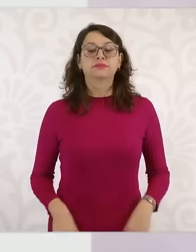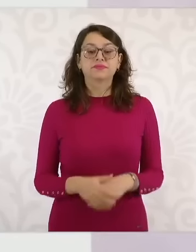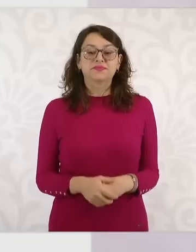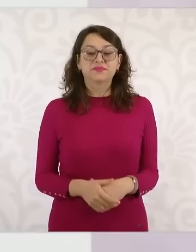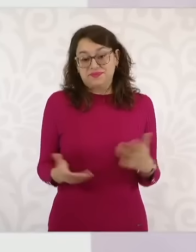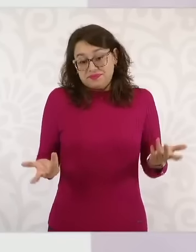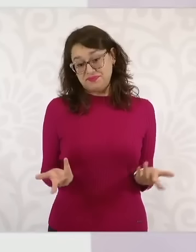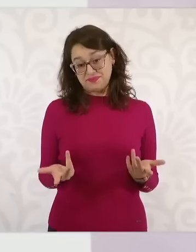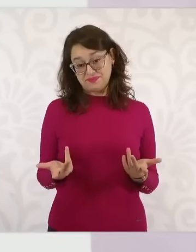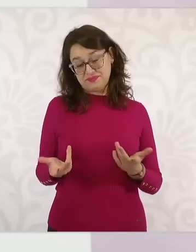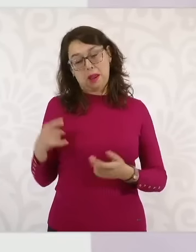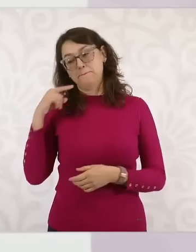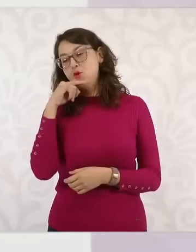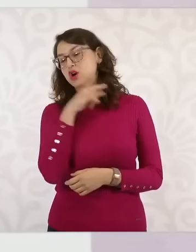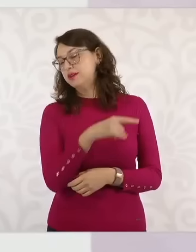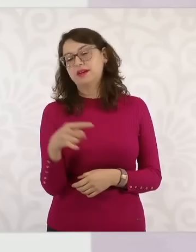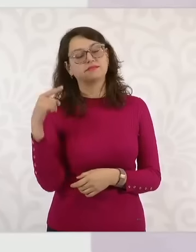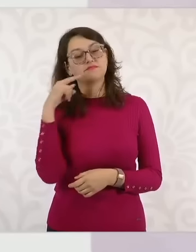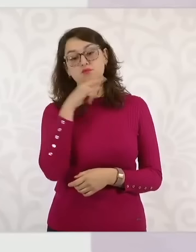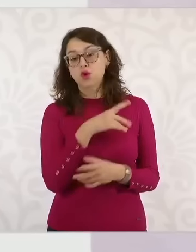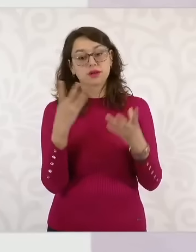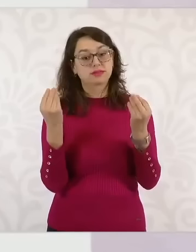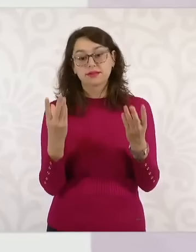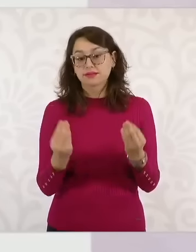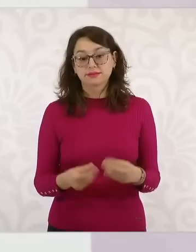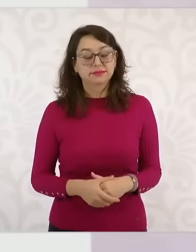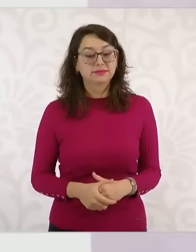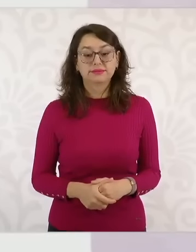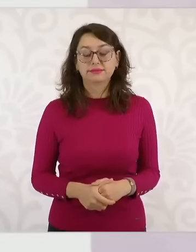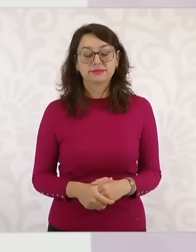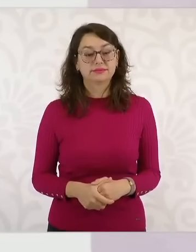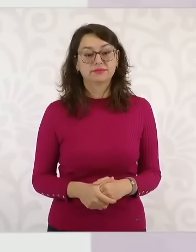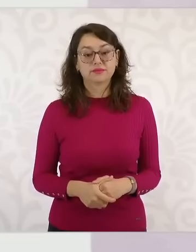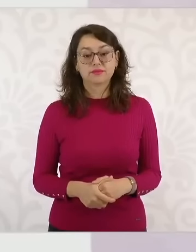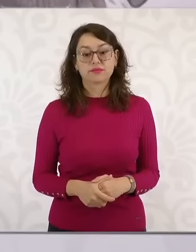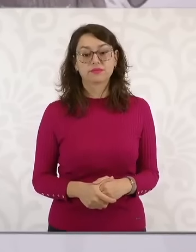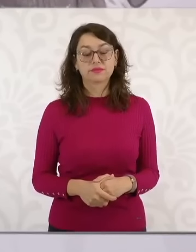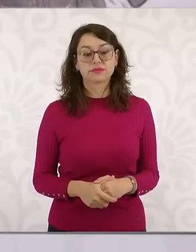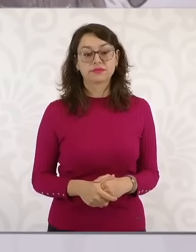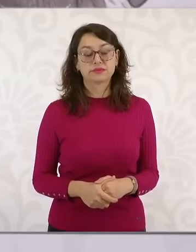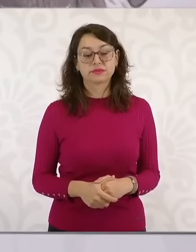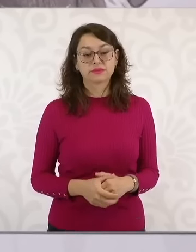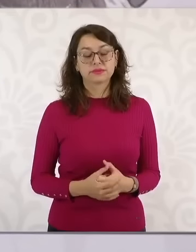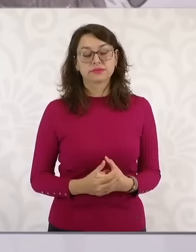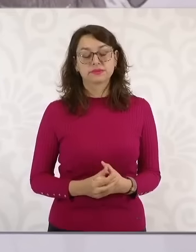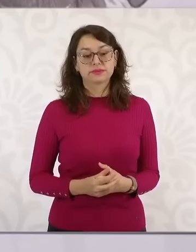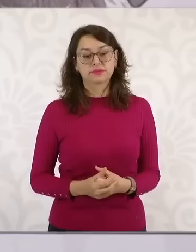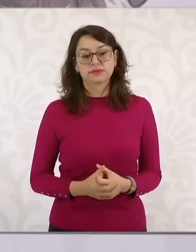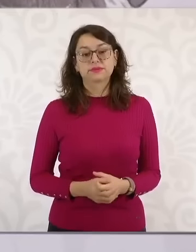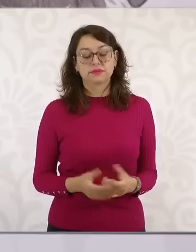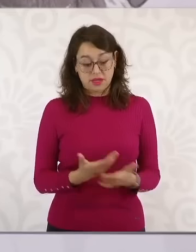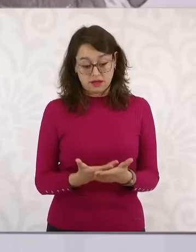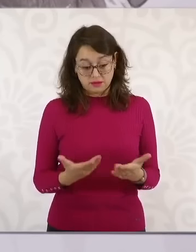Entonces hay mucha hipocresía. Ahora, la reforma electoral,